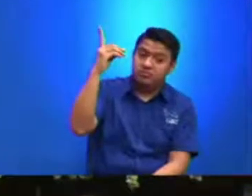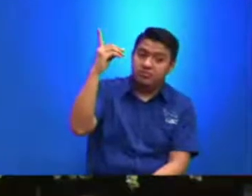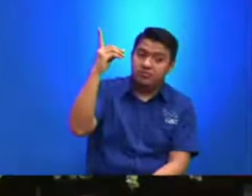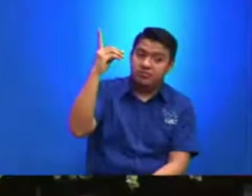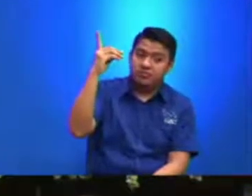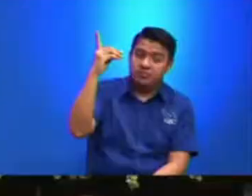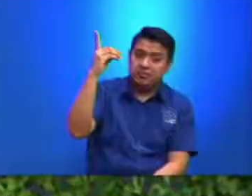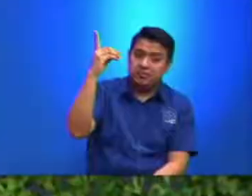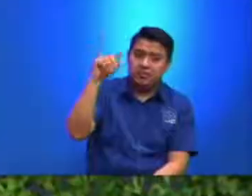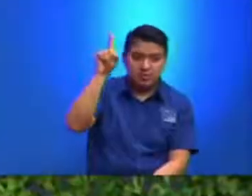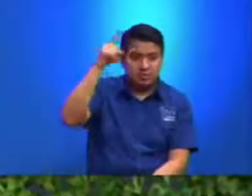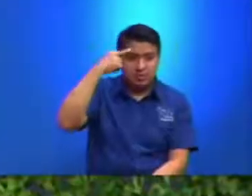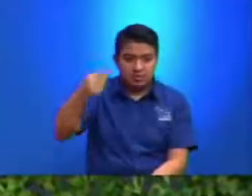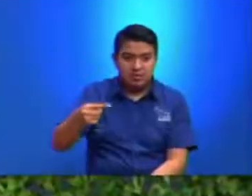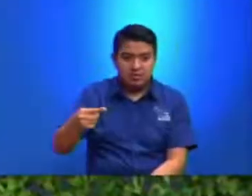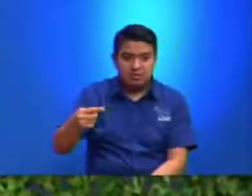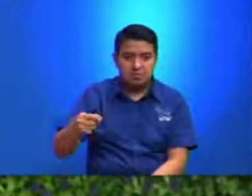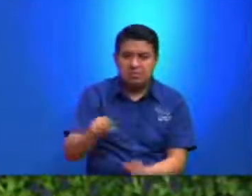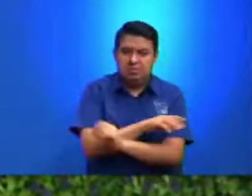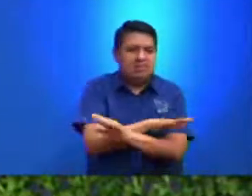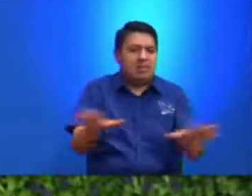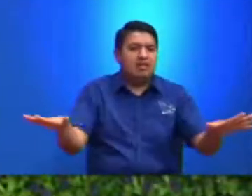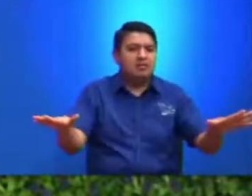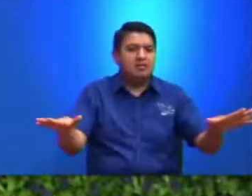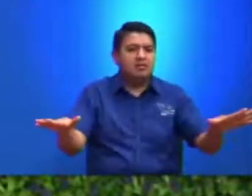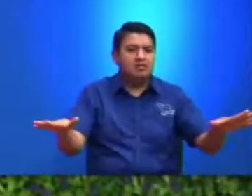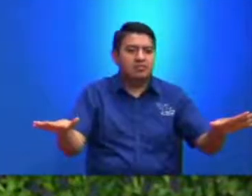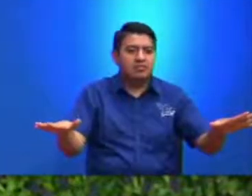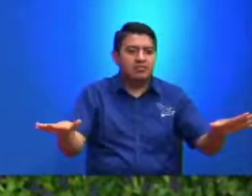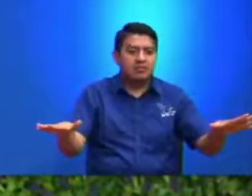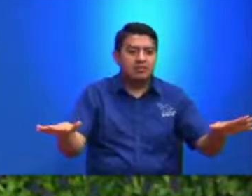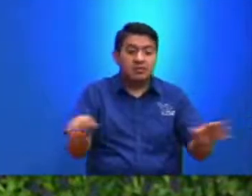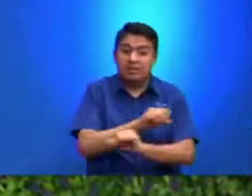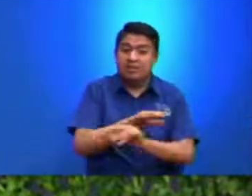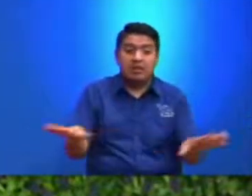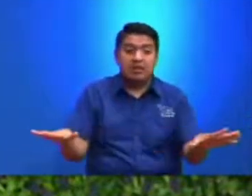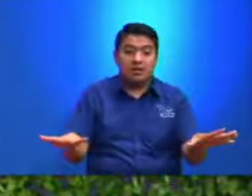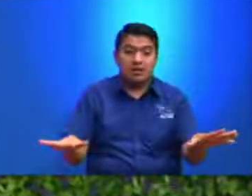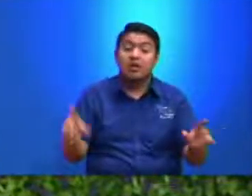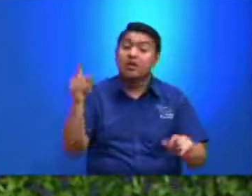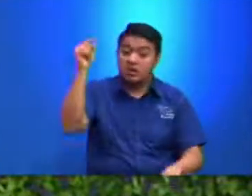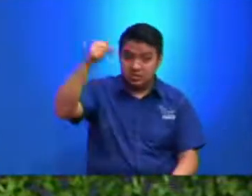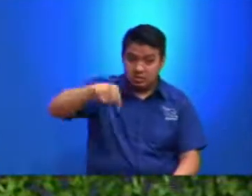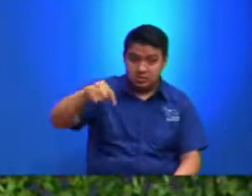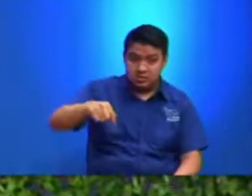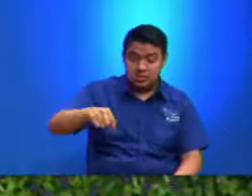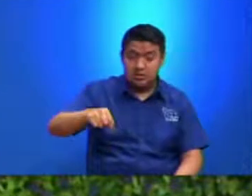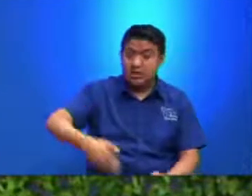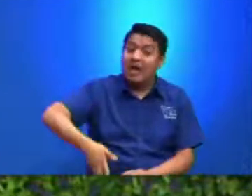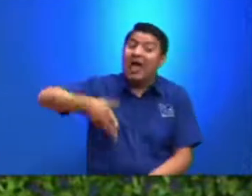de repente, plin, ya no tenía nada. Nada. Y eso fue hace 8 días.